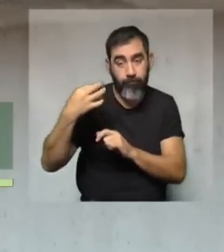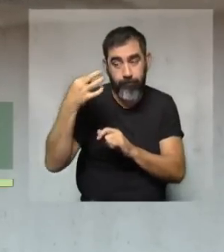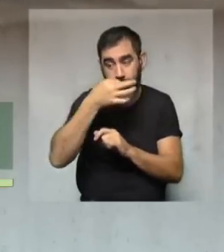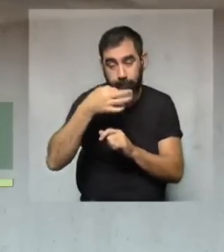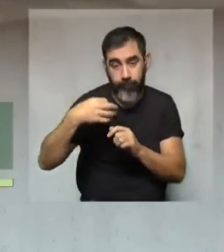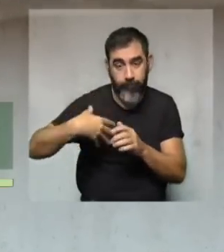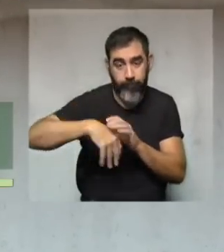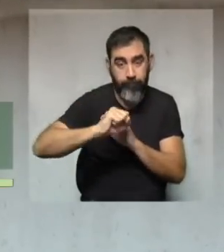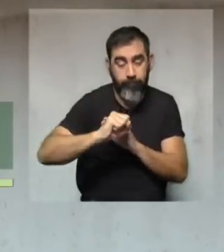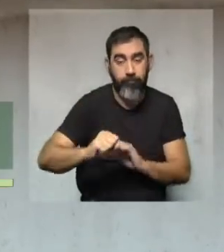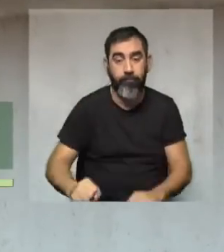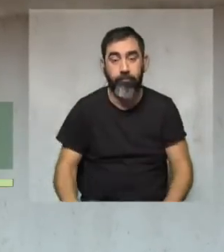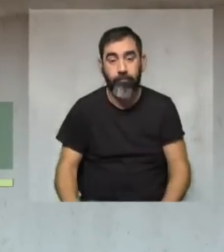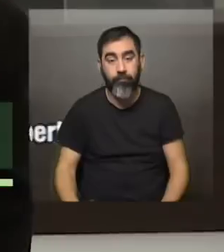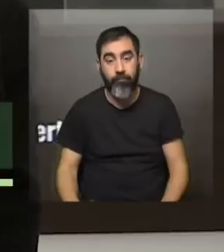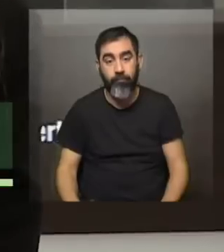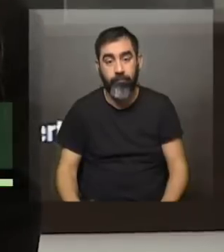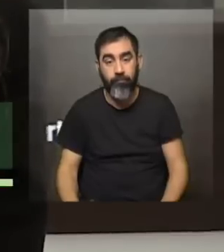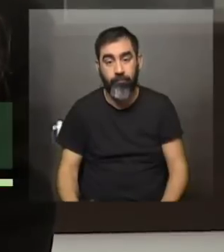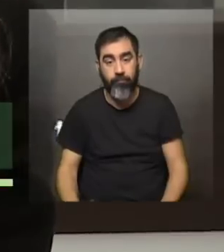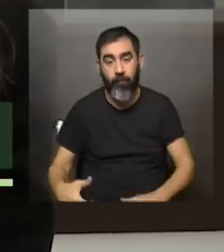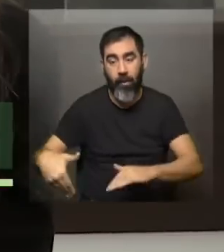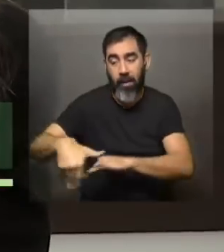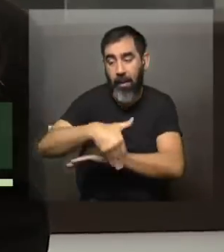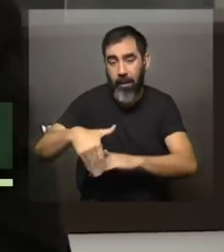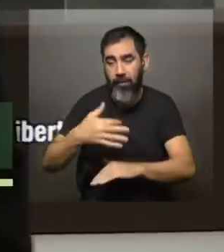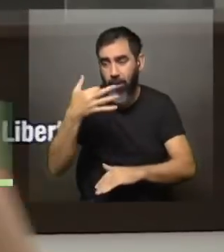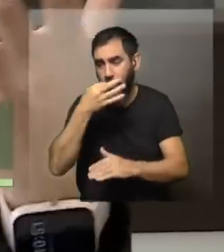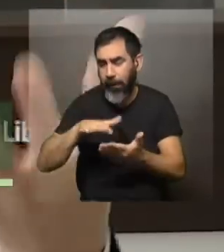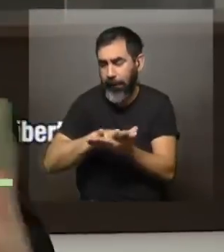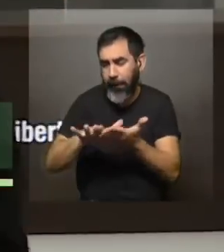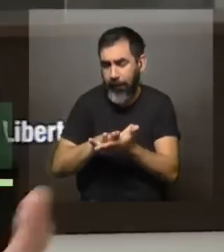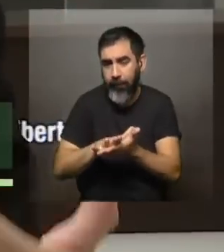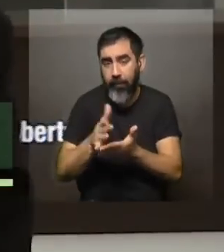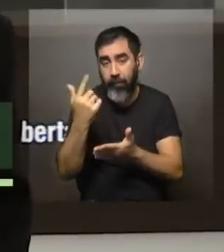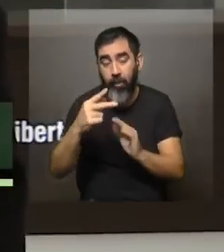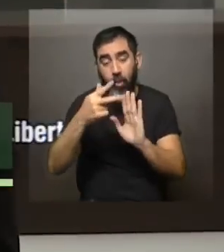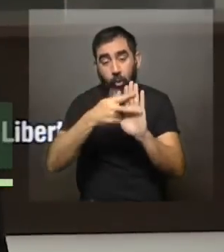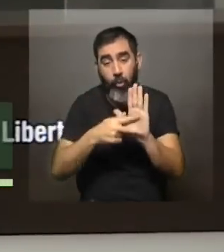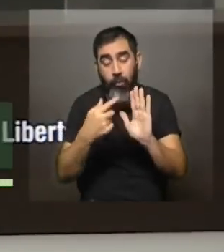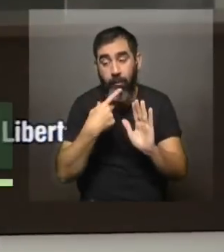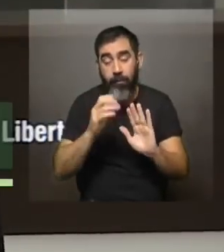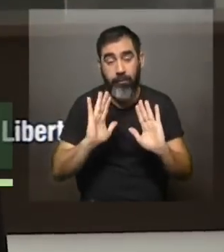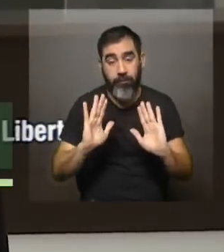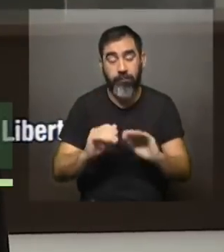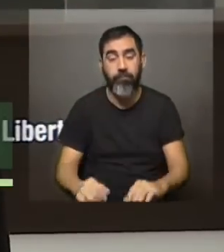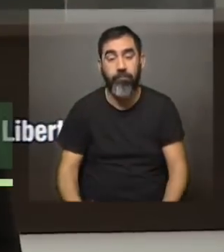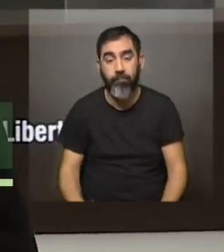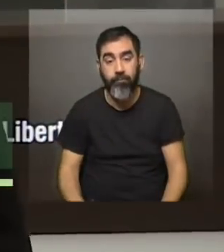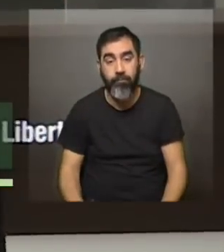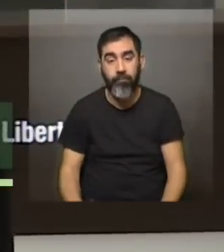esa conducta que en la vía pública como decía esa cantidad no es nada pero entendemos que la norma lo prevé Entonces